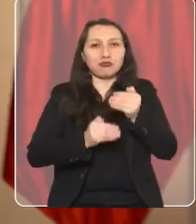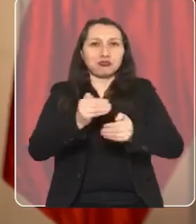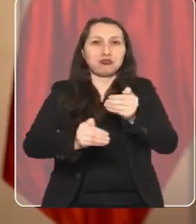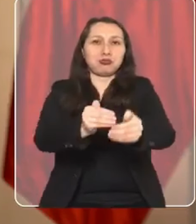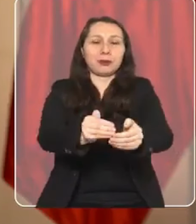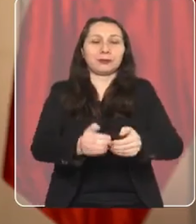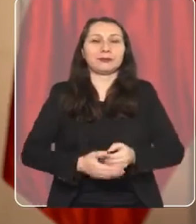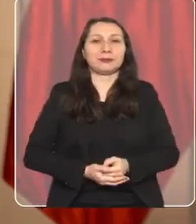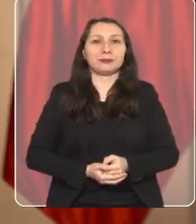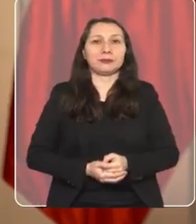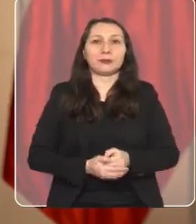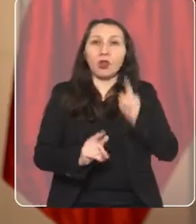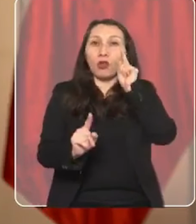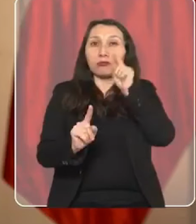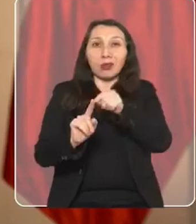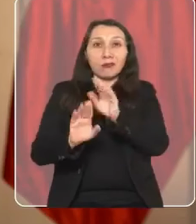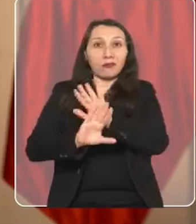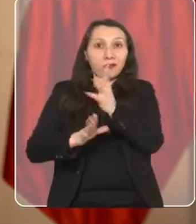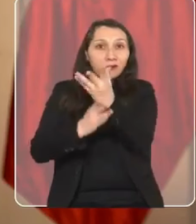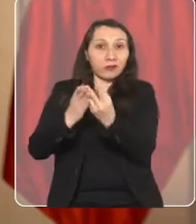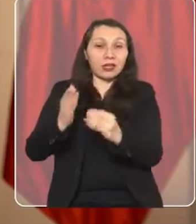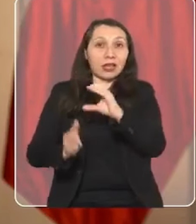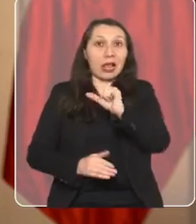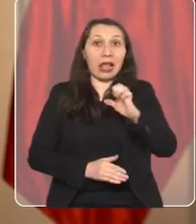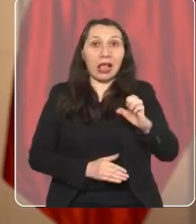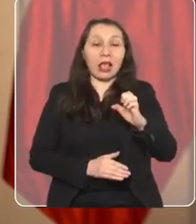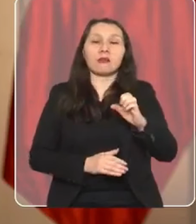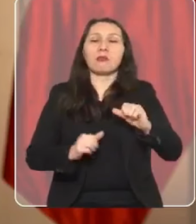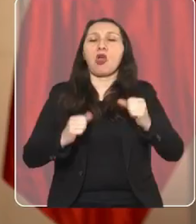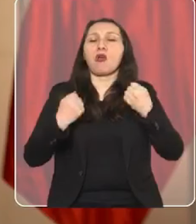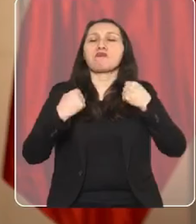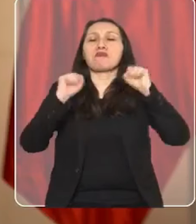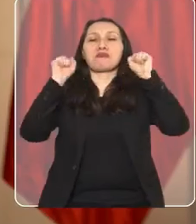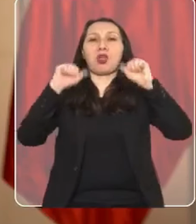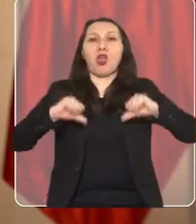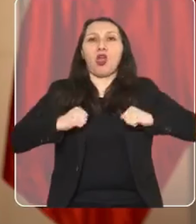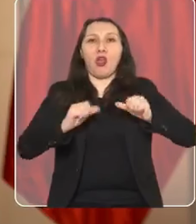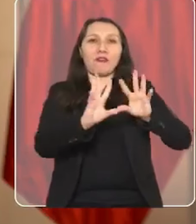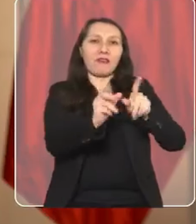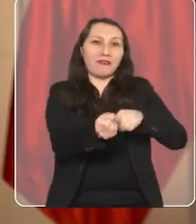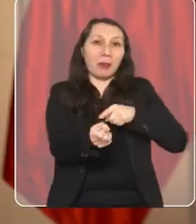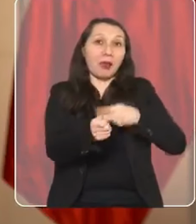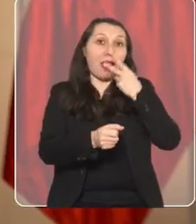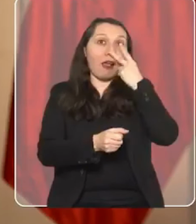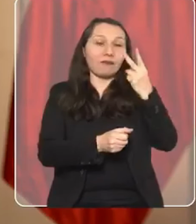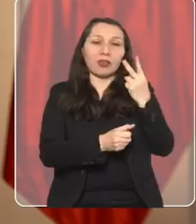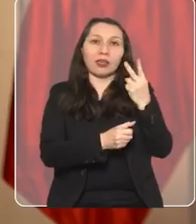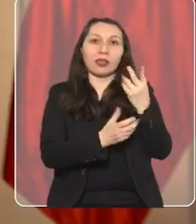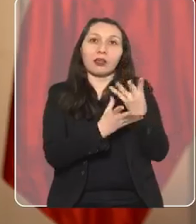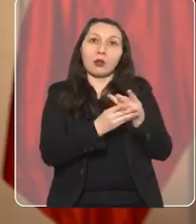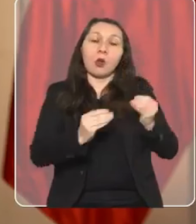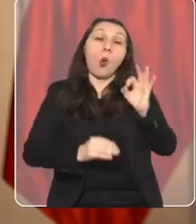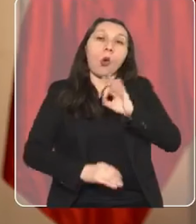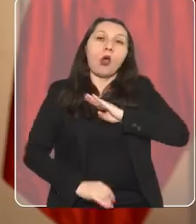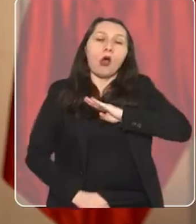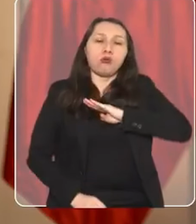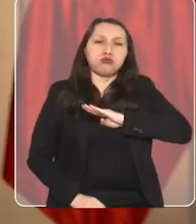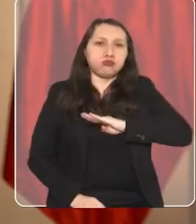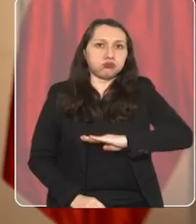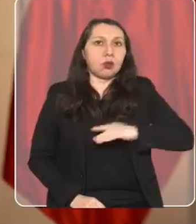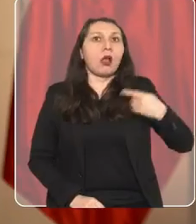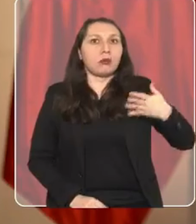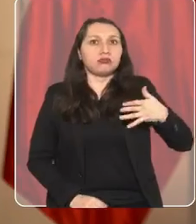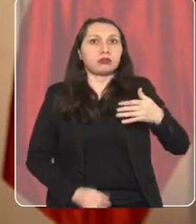avanza con el fin del cae ganan los jóvenes y familias quienes verán que desaparece o se alivia de manera